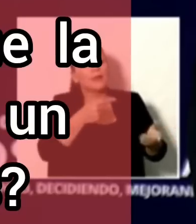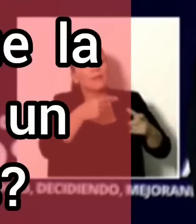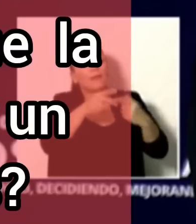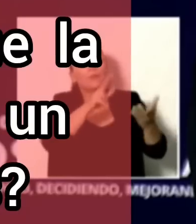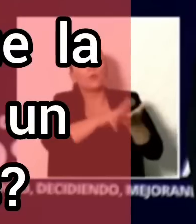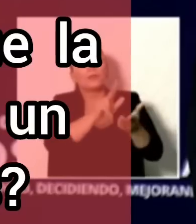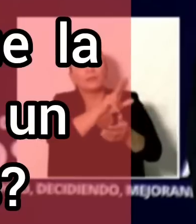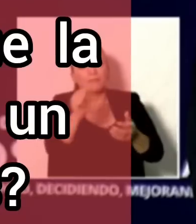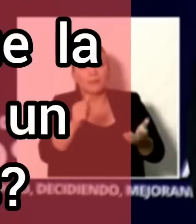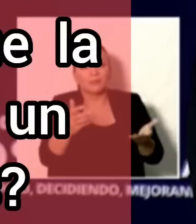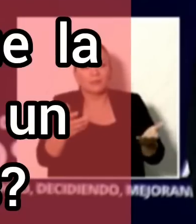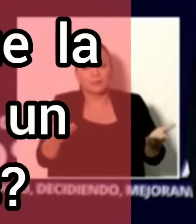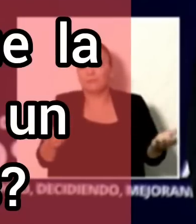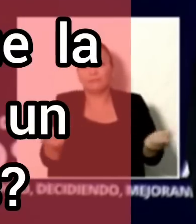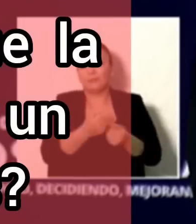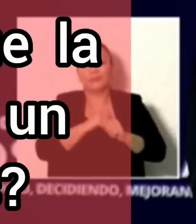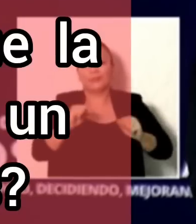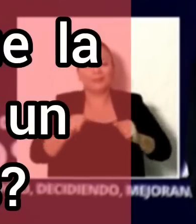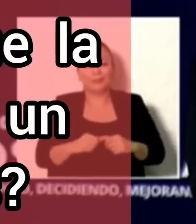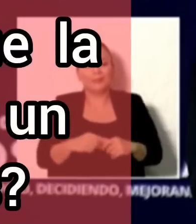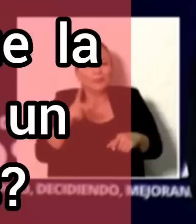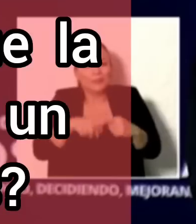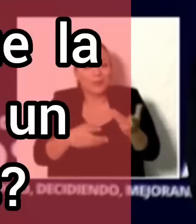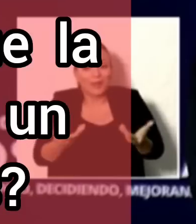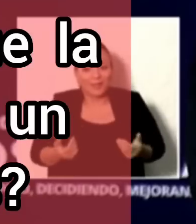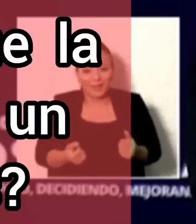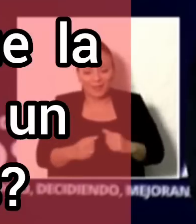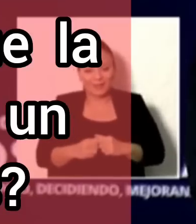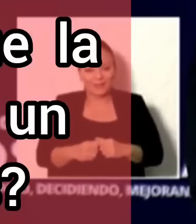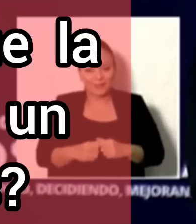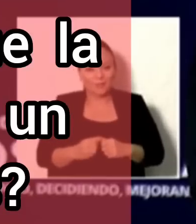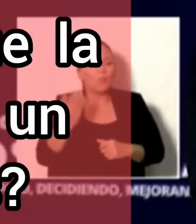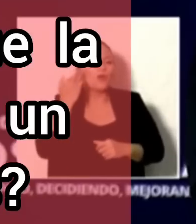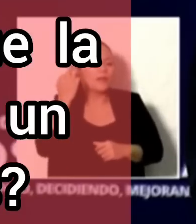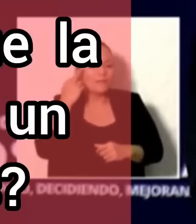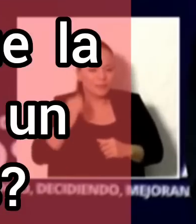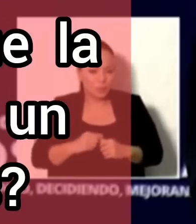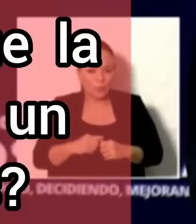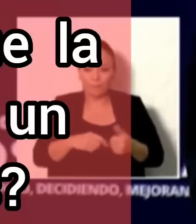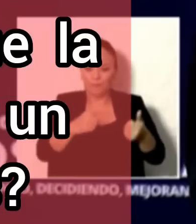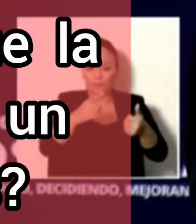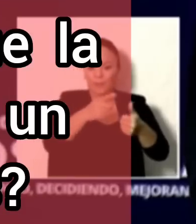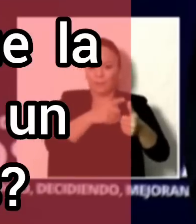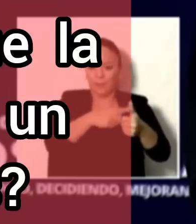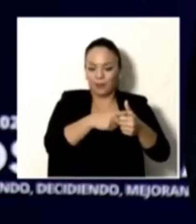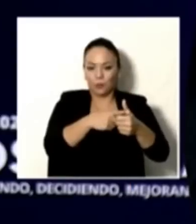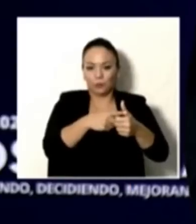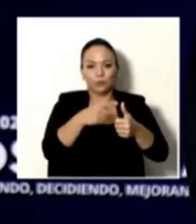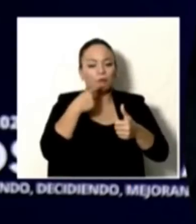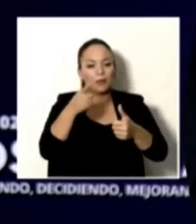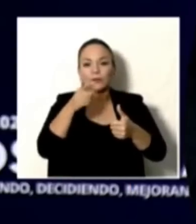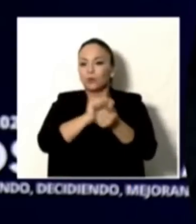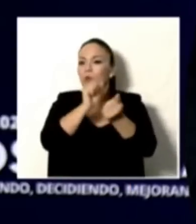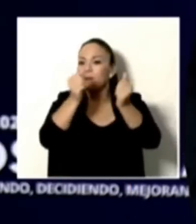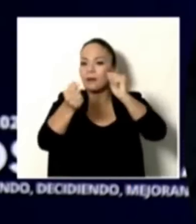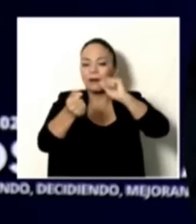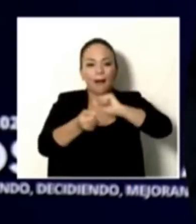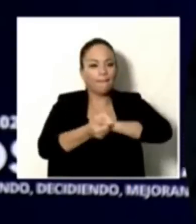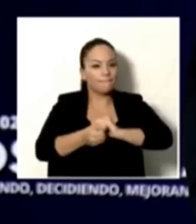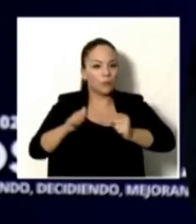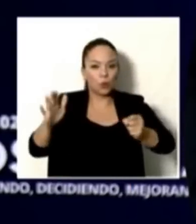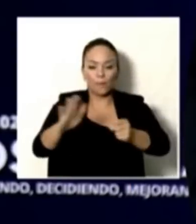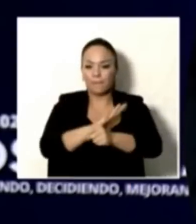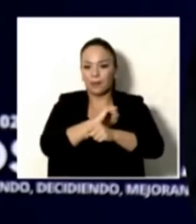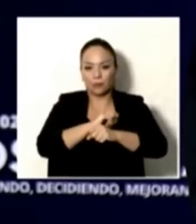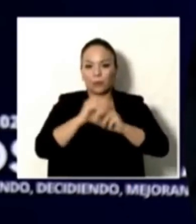a aprobarlo en 3 meses. ¿Por qué era inviable? Por 3 razones importantes. Número 1, ya lo señalé, es un cambio radical en el